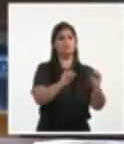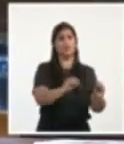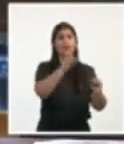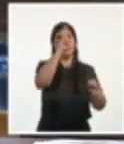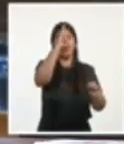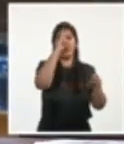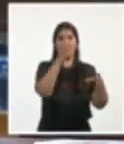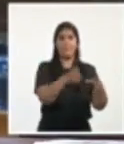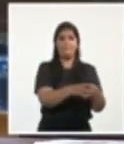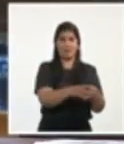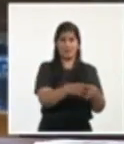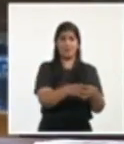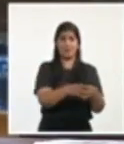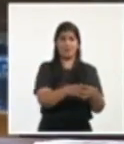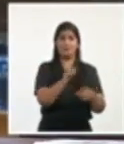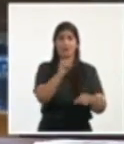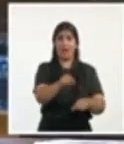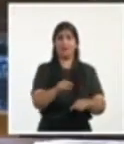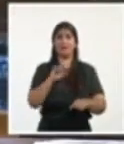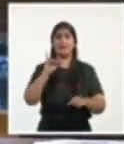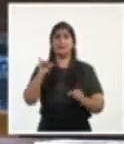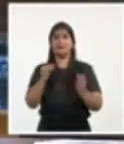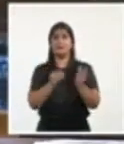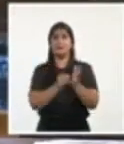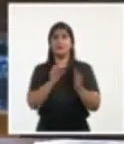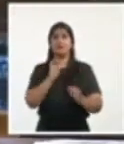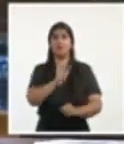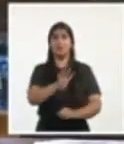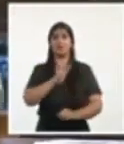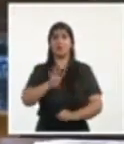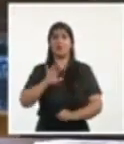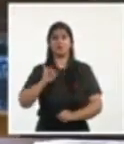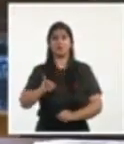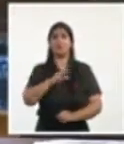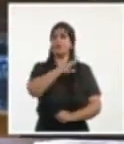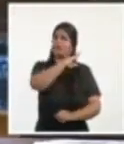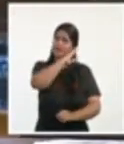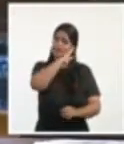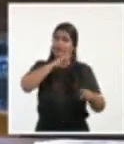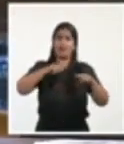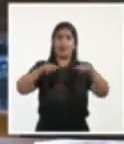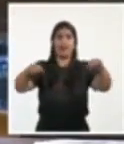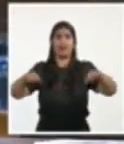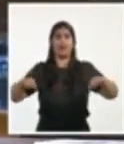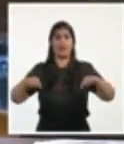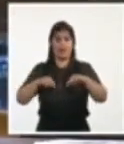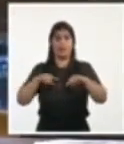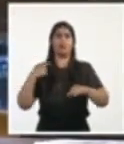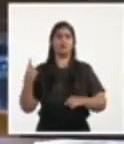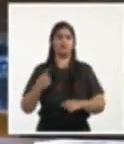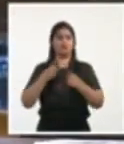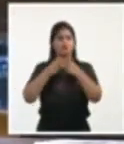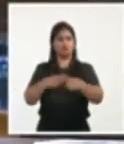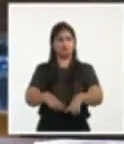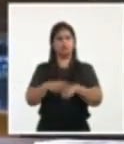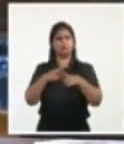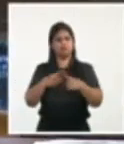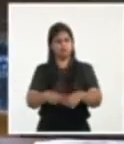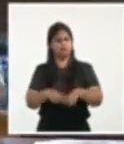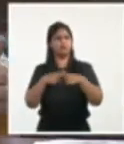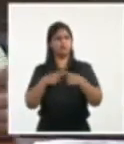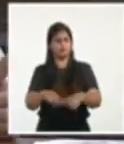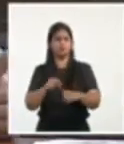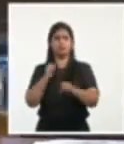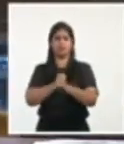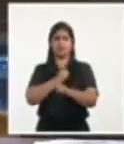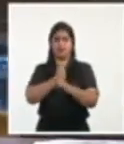una capacidad de 6.446 camas, es decir, que sí se ha buscado solución para el ingreso de los casos que lo requieran, y